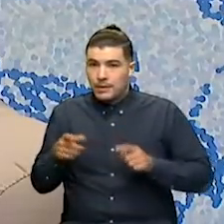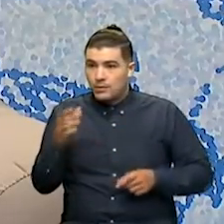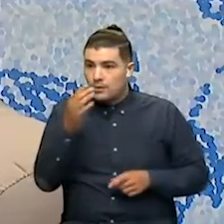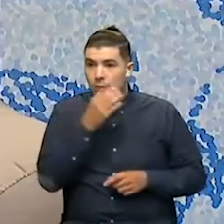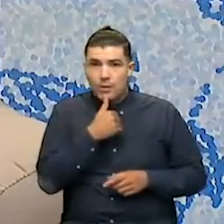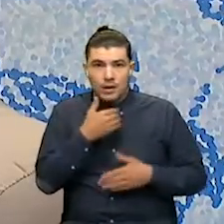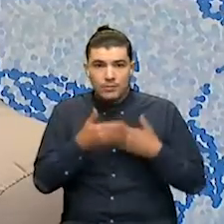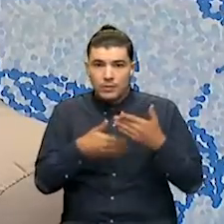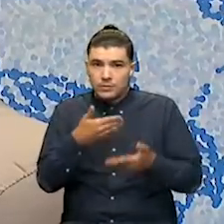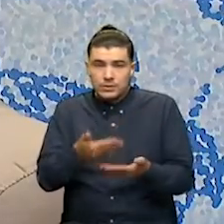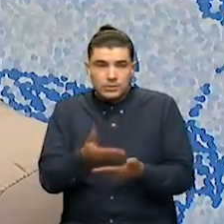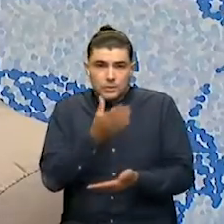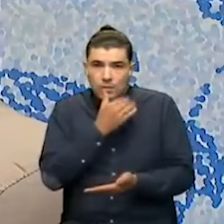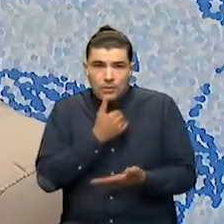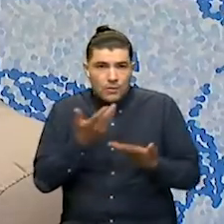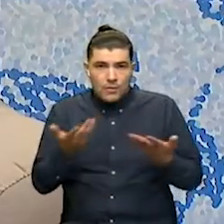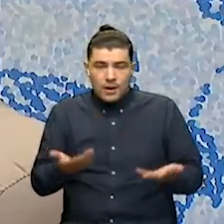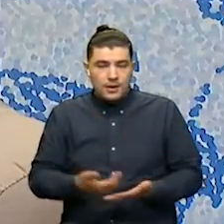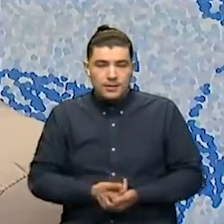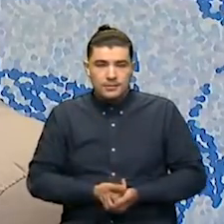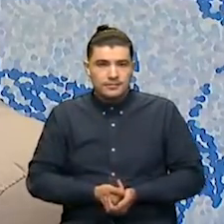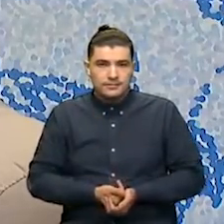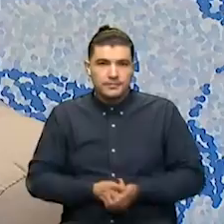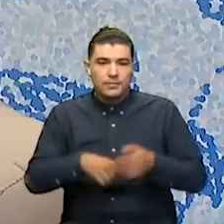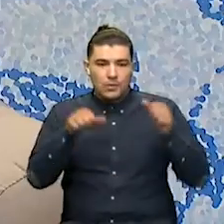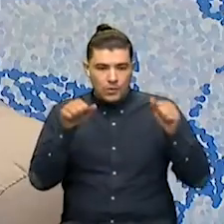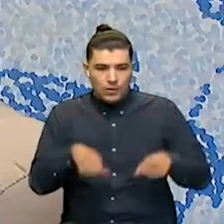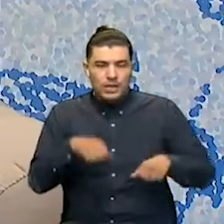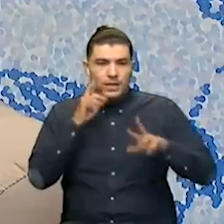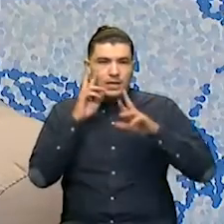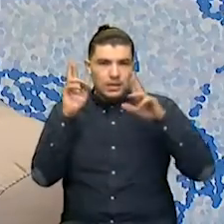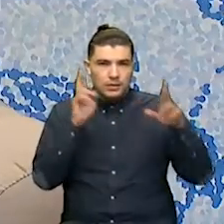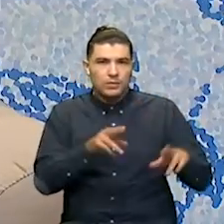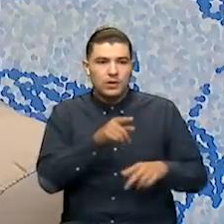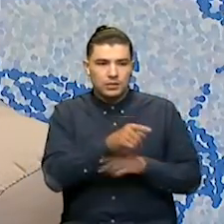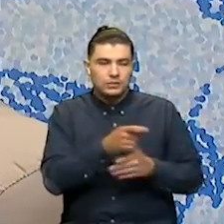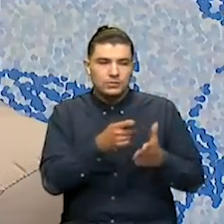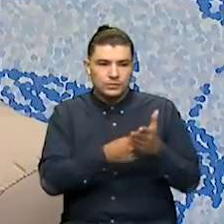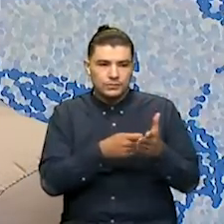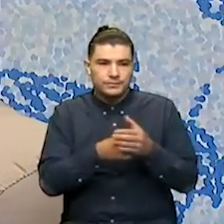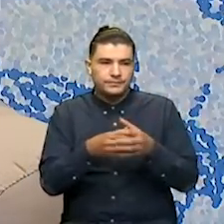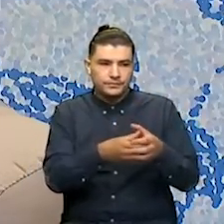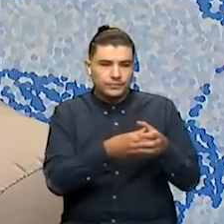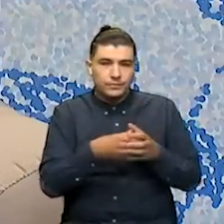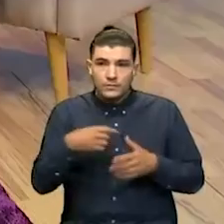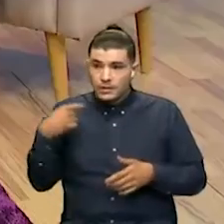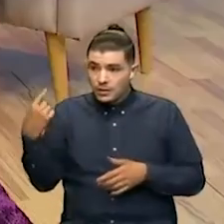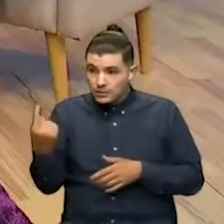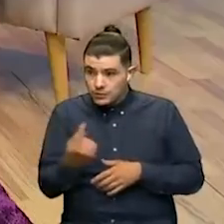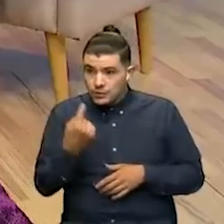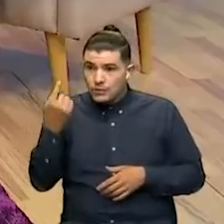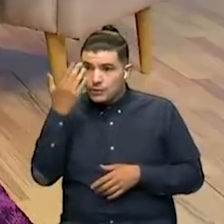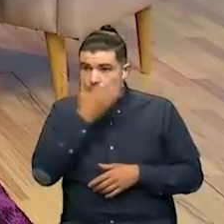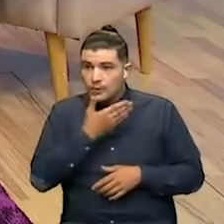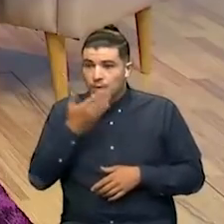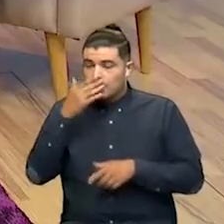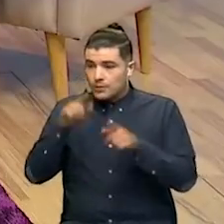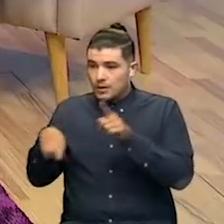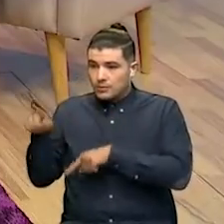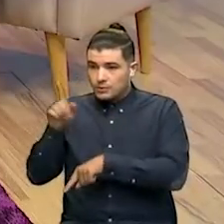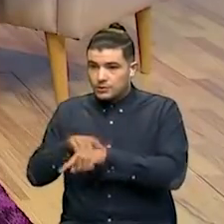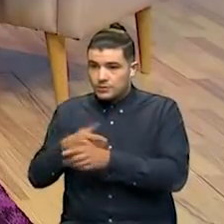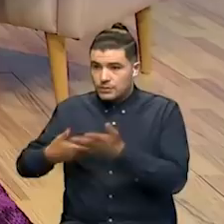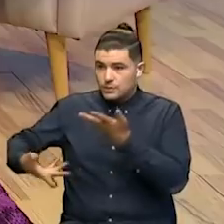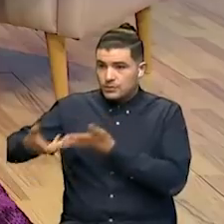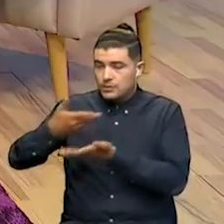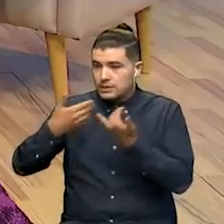hay un proceso mientras estén conviviendo para declarar la sociedad. solamente probando que durante un tiempo ya estuvieron